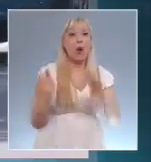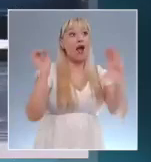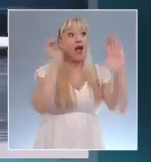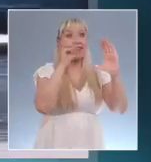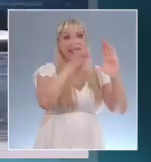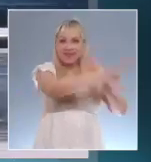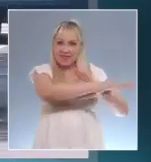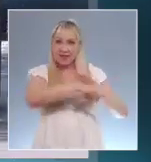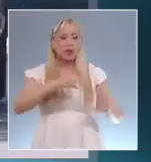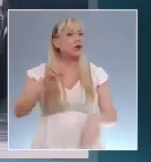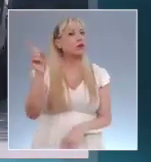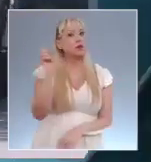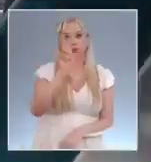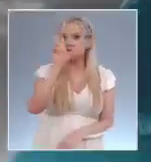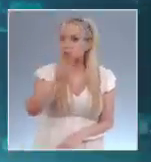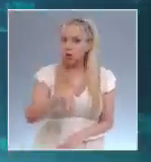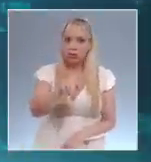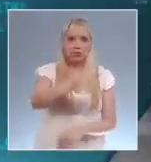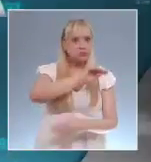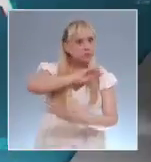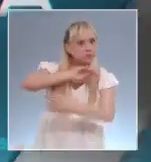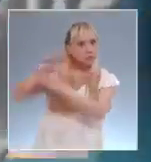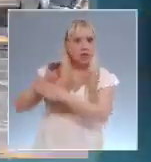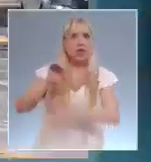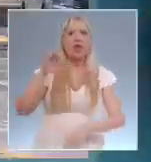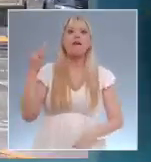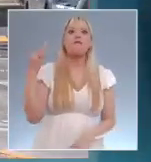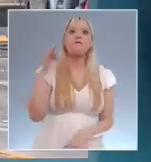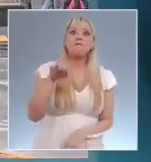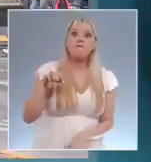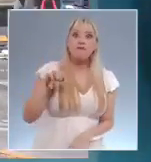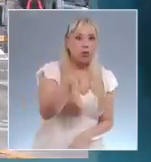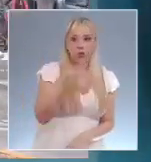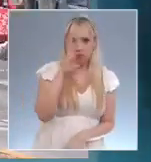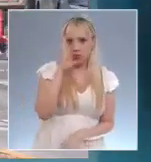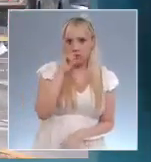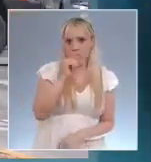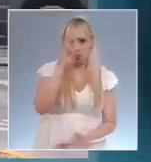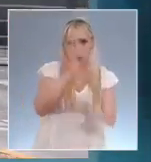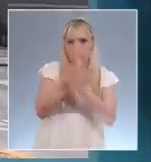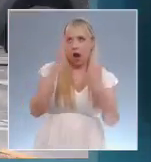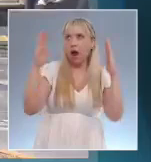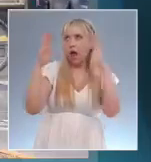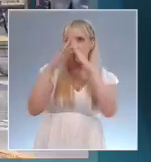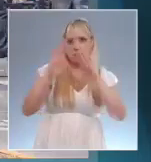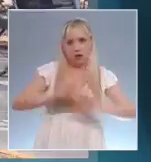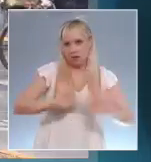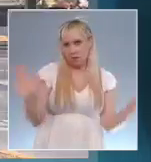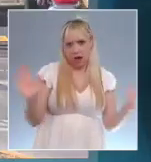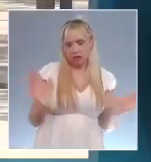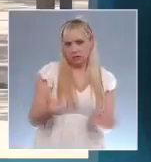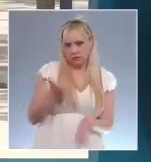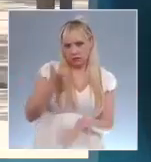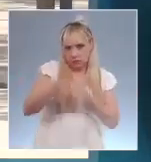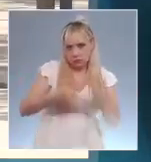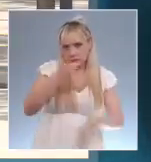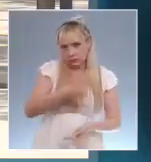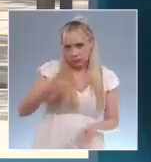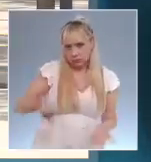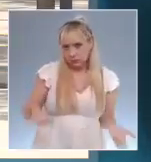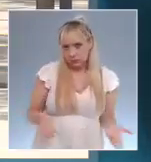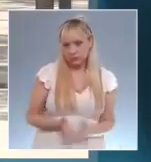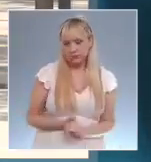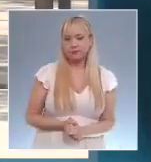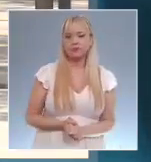puede utilizar para dichos fines. La empresa Inmuebles 24 reveló que ha aumentado el costo del